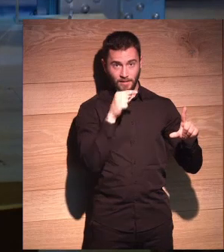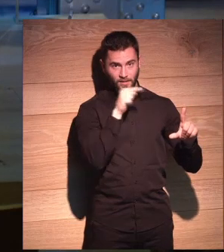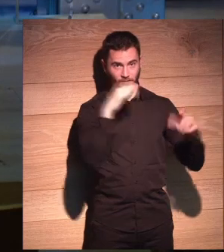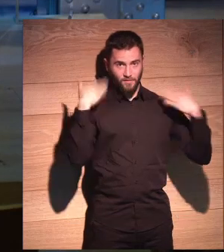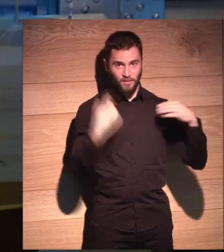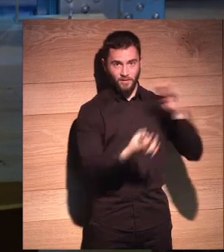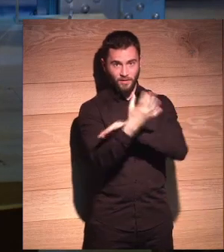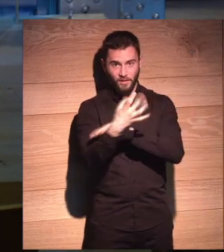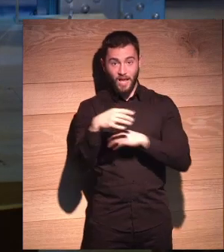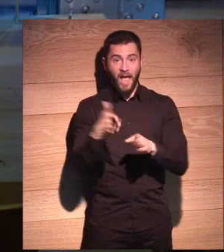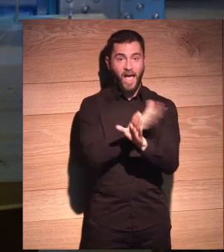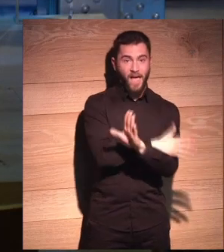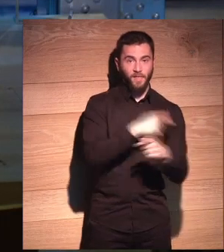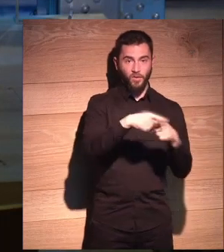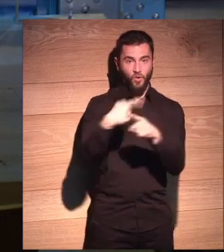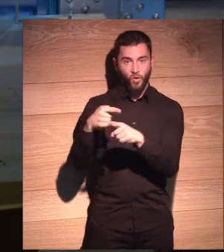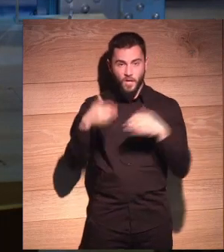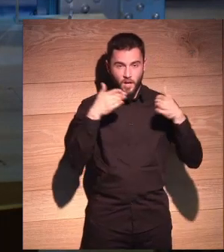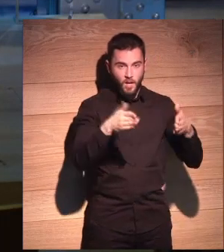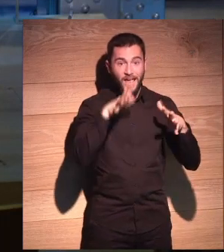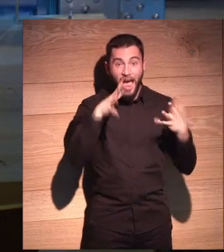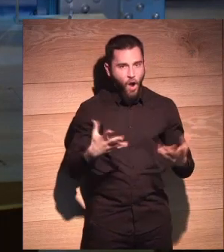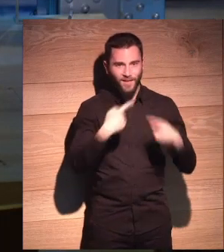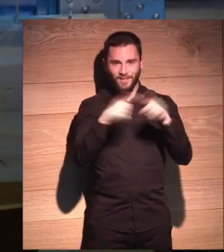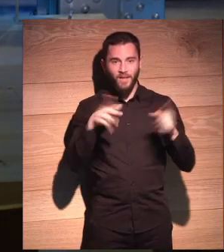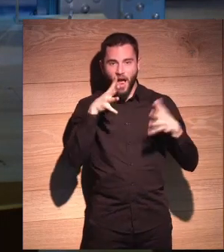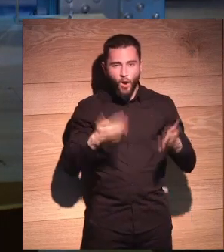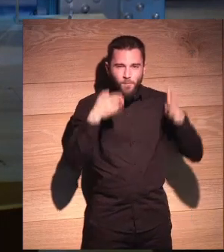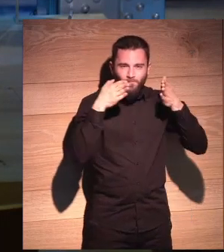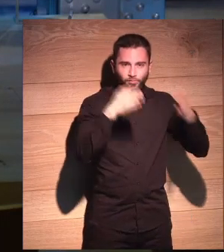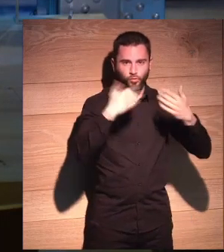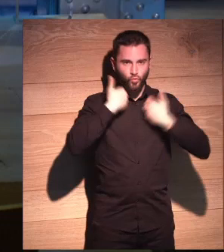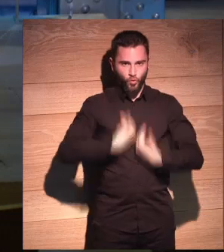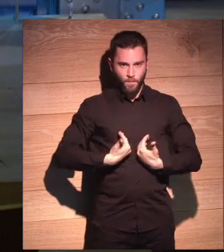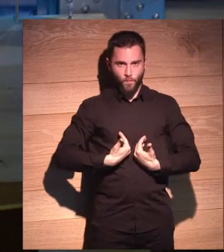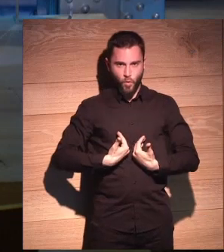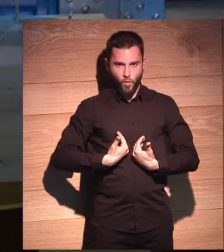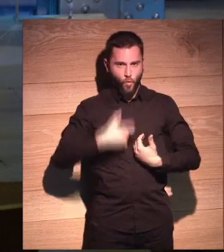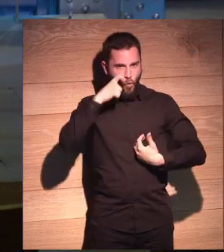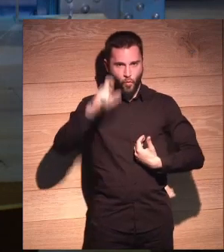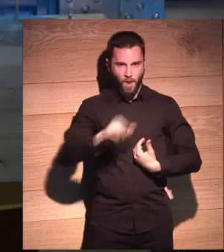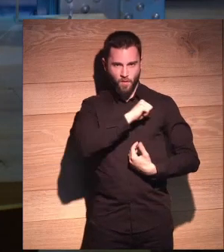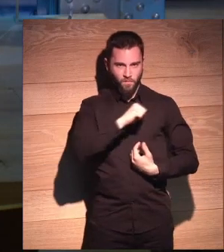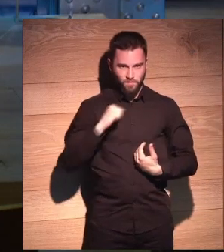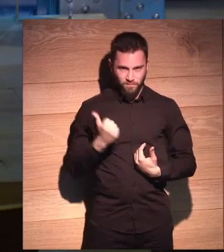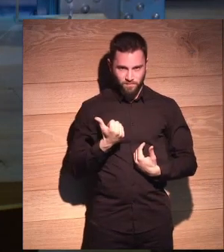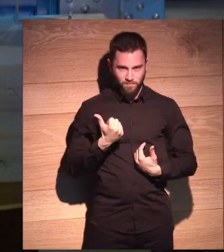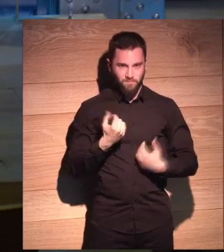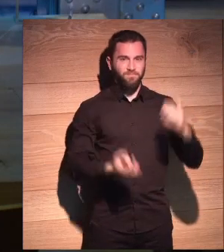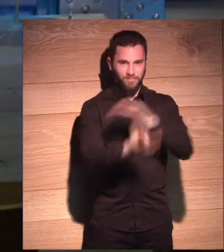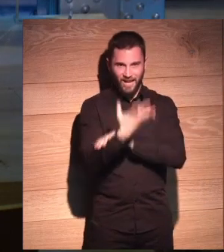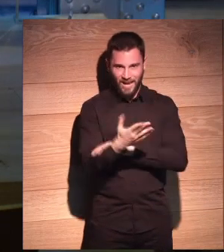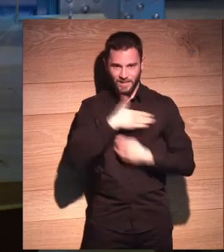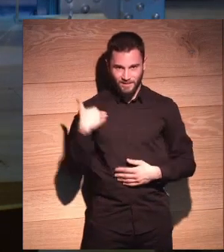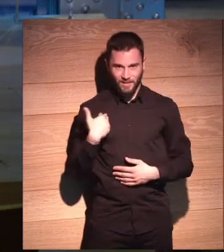se dedicaban a los objetos y que ahora se plantean diseñar al propio cuerpo humano, ¿no? Entonces, bueno, lo he querido